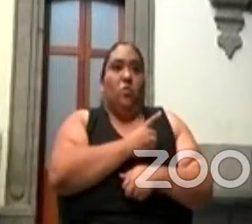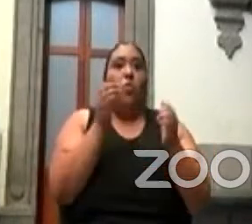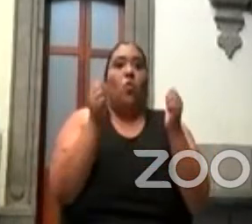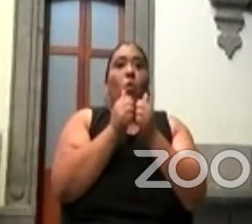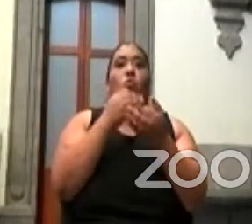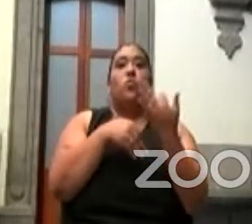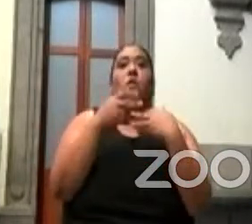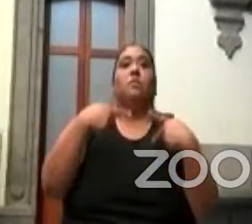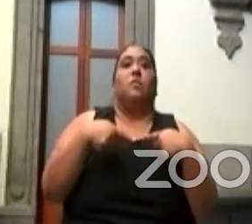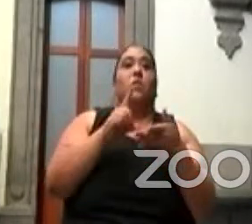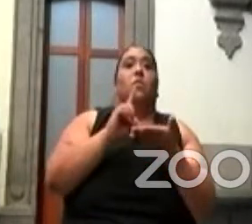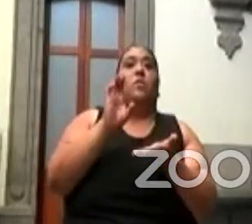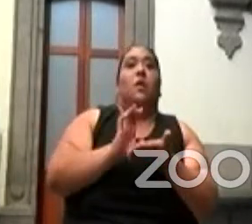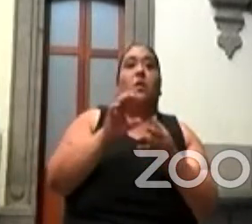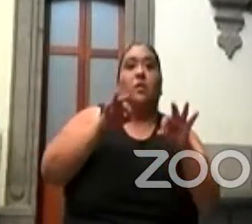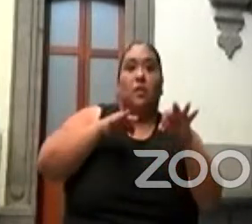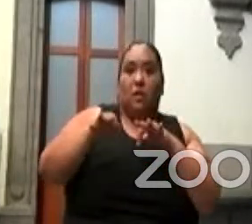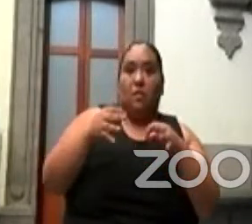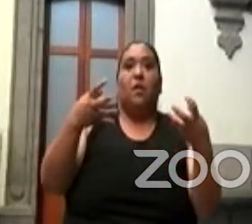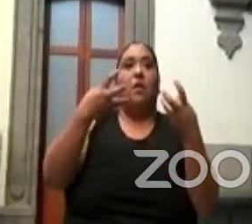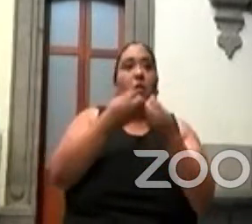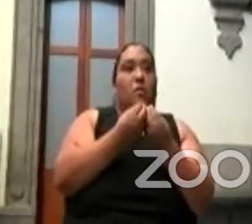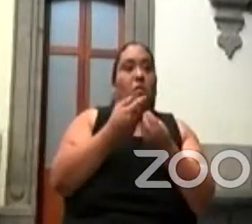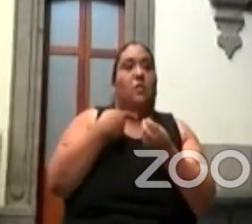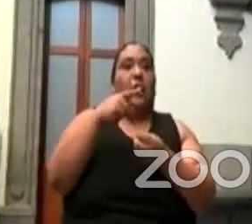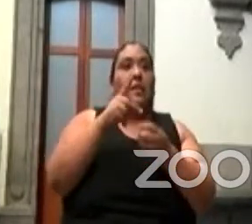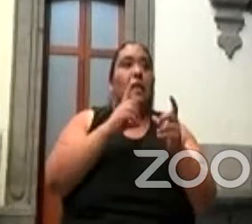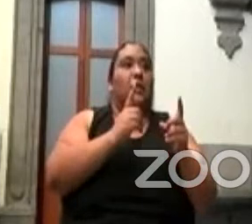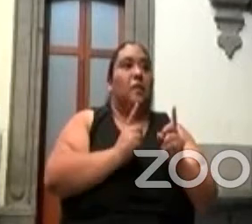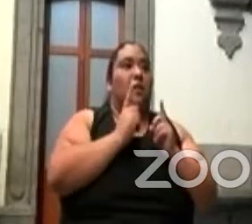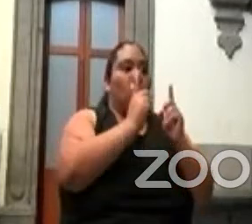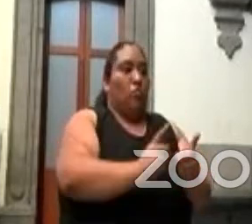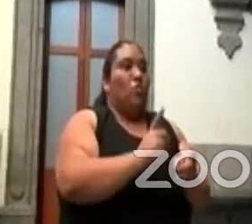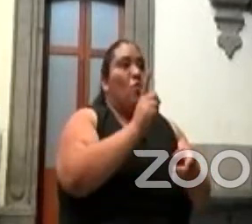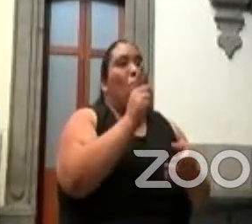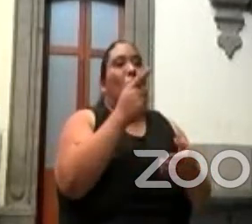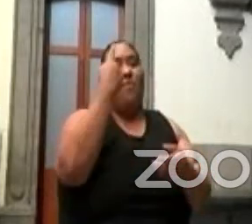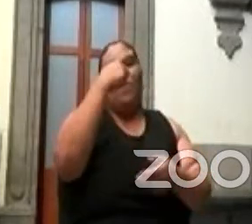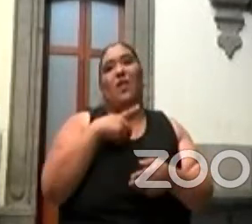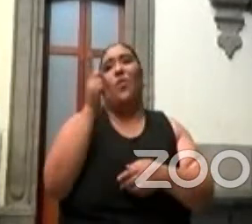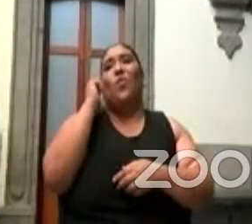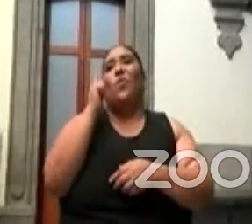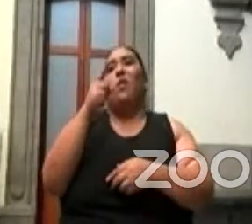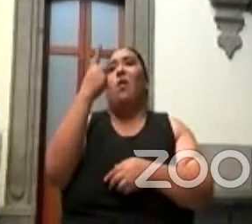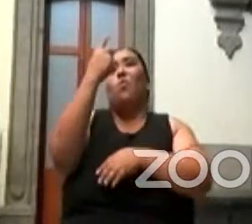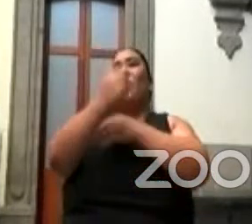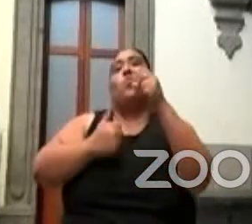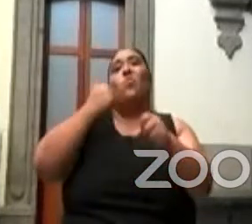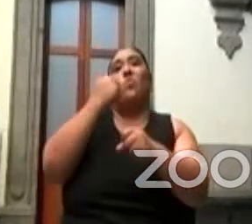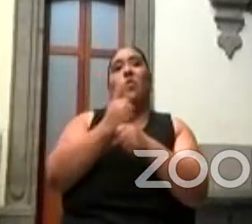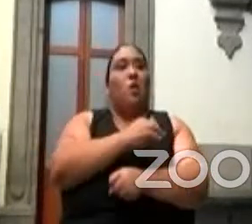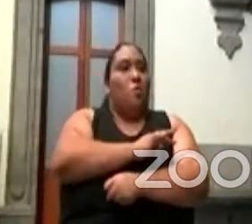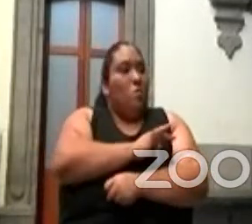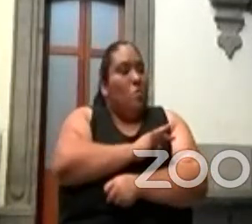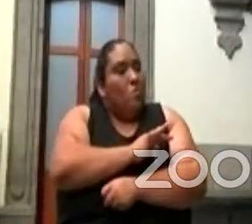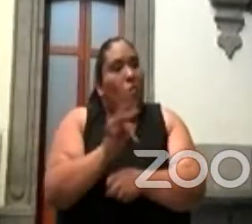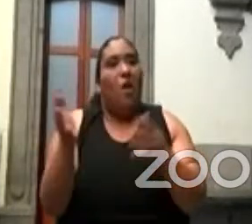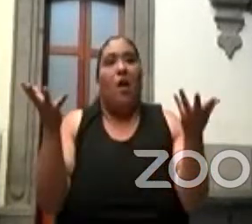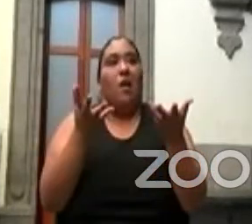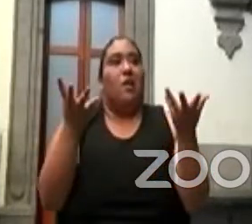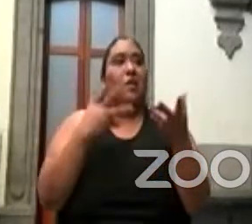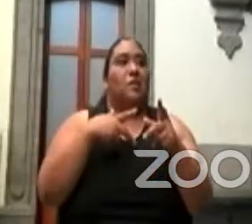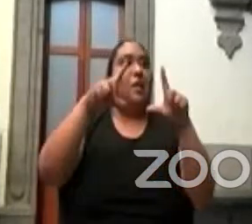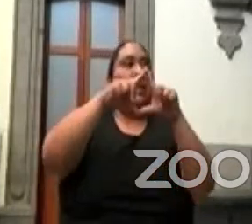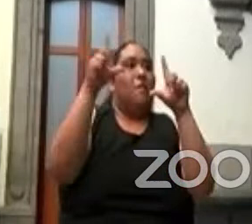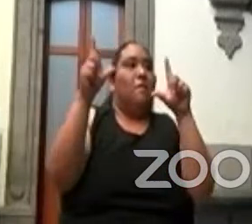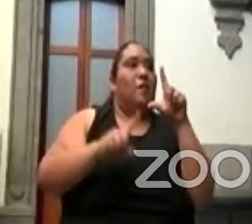con discapacidad. Esta plataforma fue donada y es parte de lo que esperamos en un año ya pueda ser a nivel nacional el